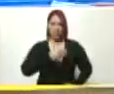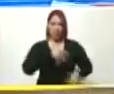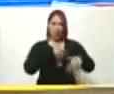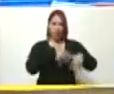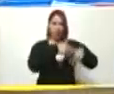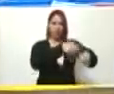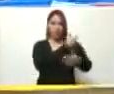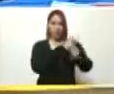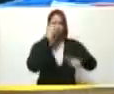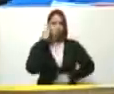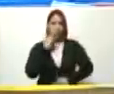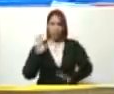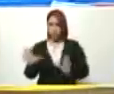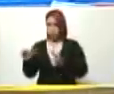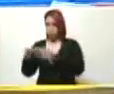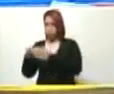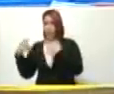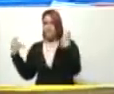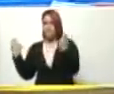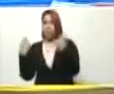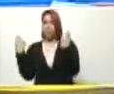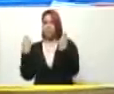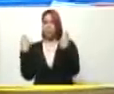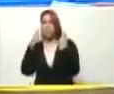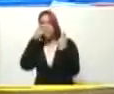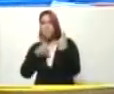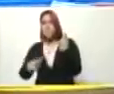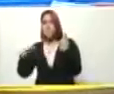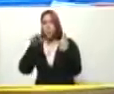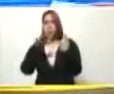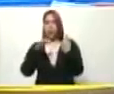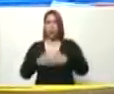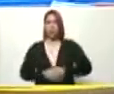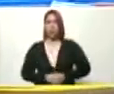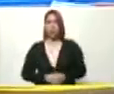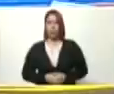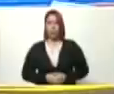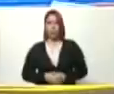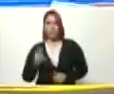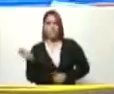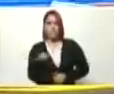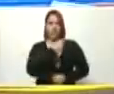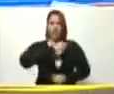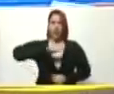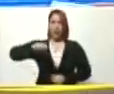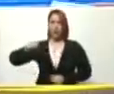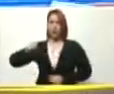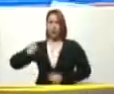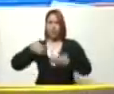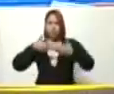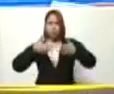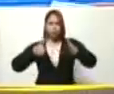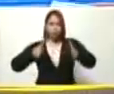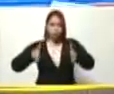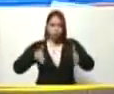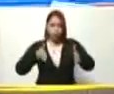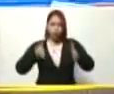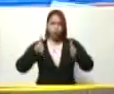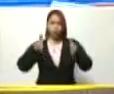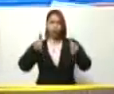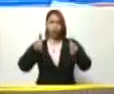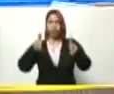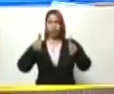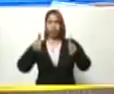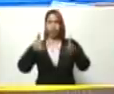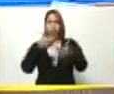Bolívar y la Fuerza Popular, que con espadas y machetes abrió los caminos